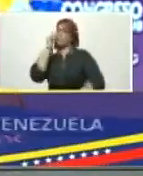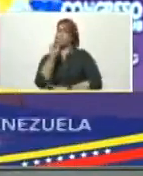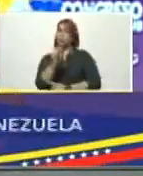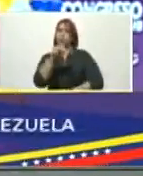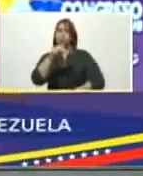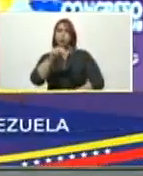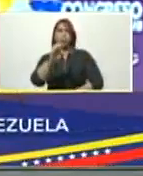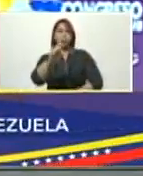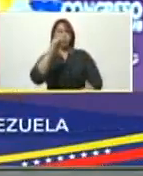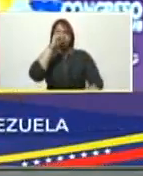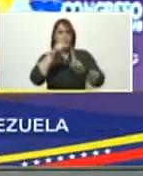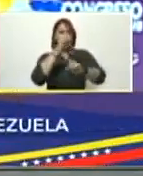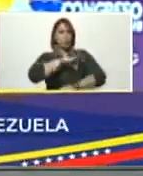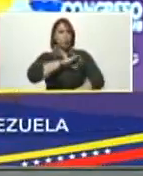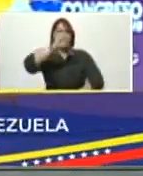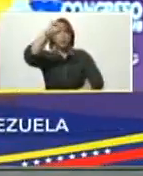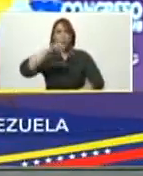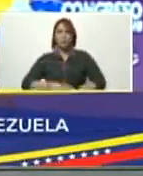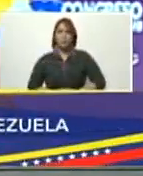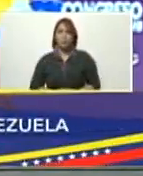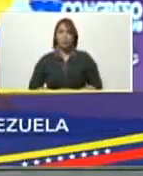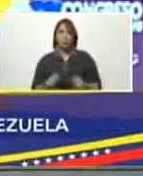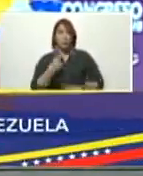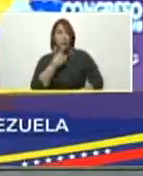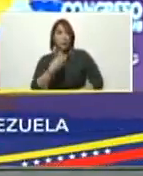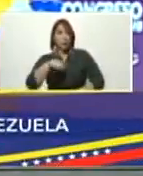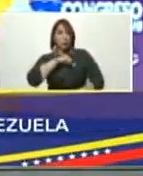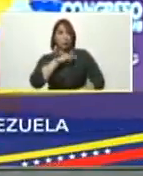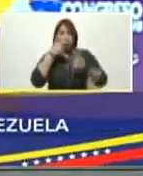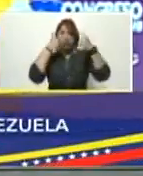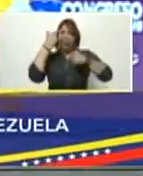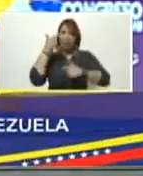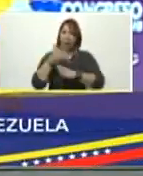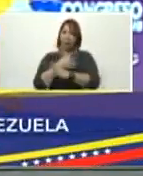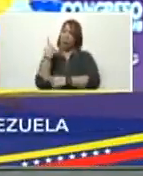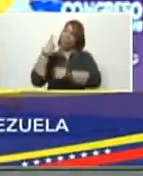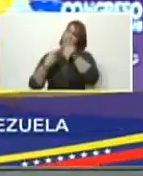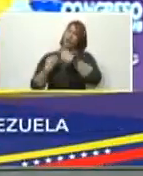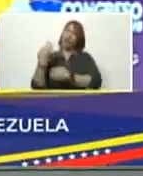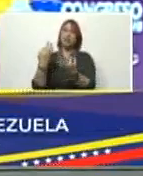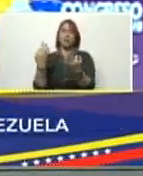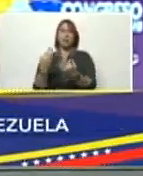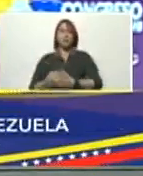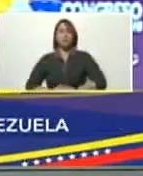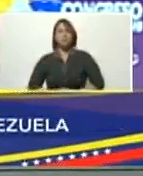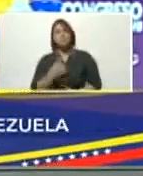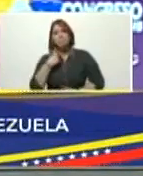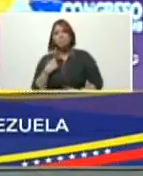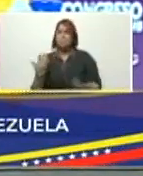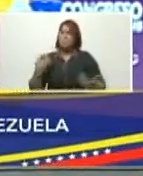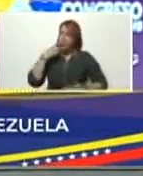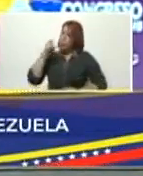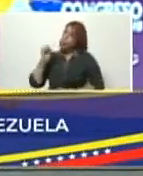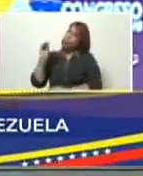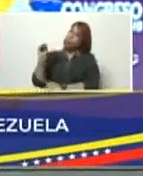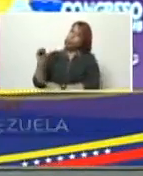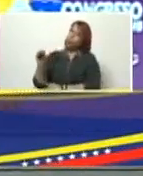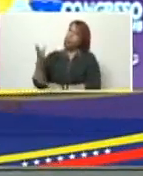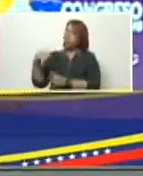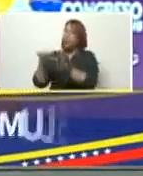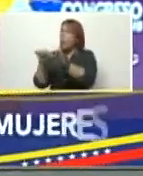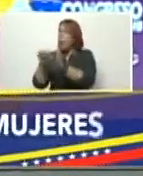3R.net, rumbo al socialismo, como decía nuestro comandante Chávez, que nos preguntaba siempre, y nos decía, Nicolás, ¿dónde está